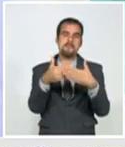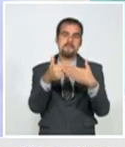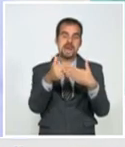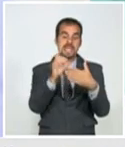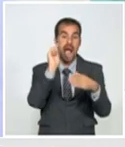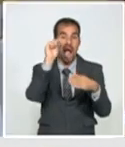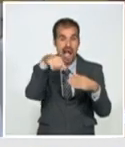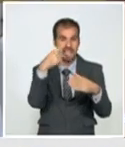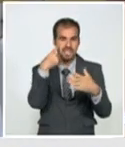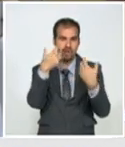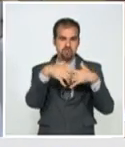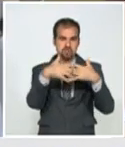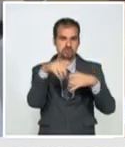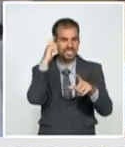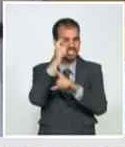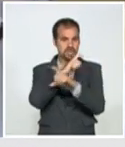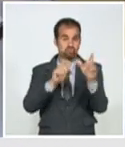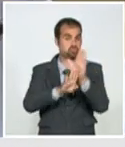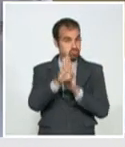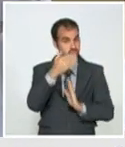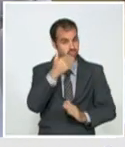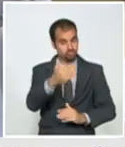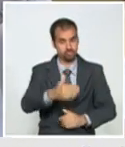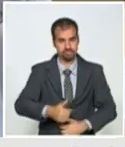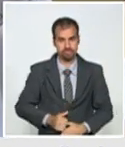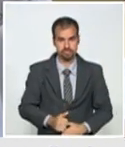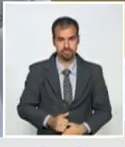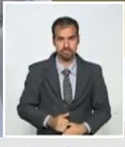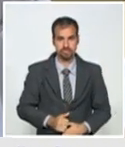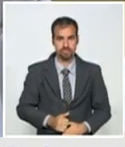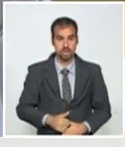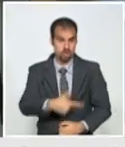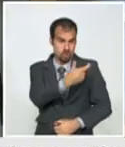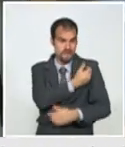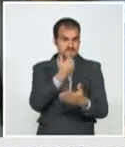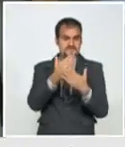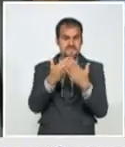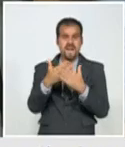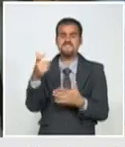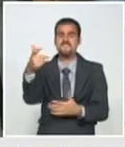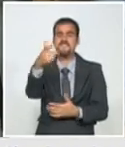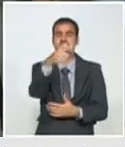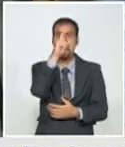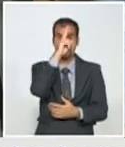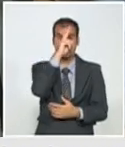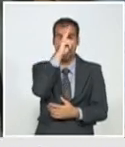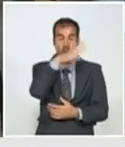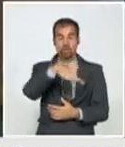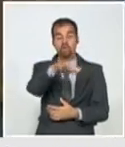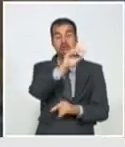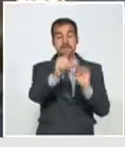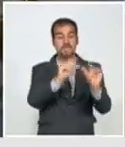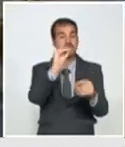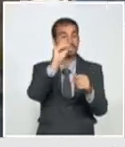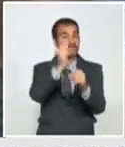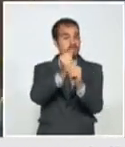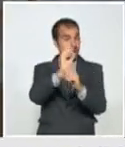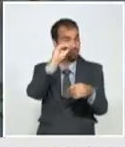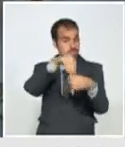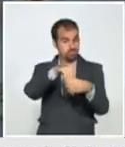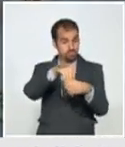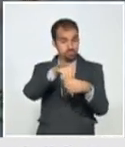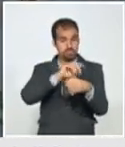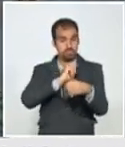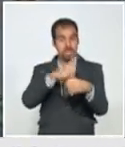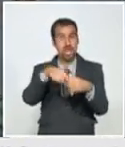cada científico. El ensayo de intervención incluye a todos los trabajadores de Biopreparados, entidad perteneciente a